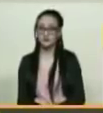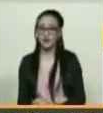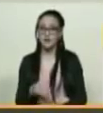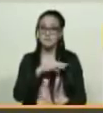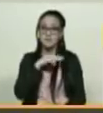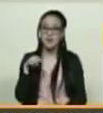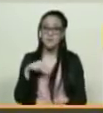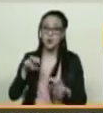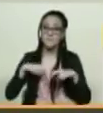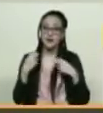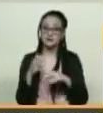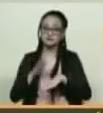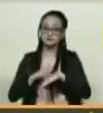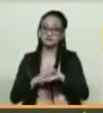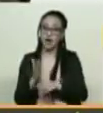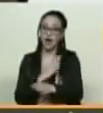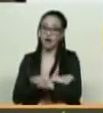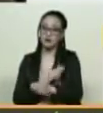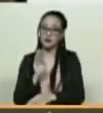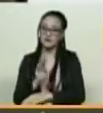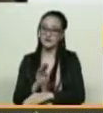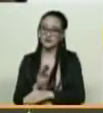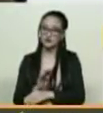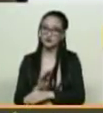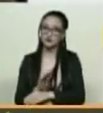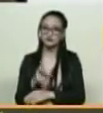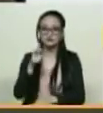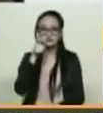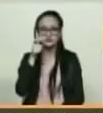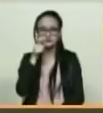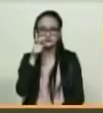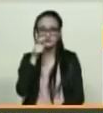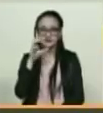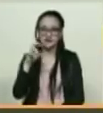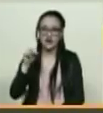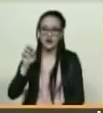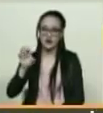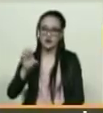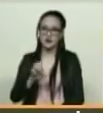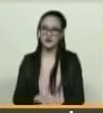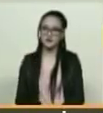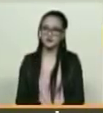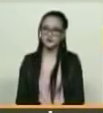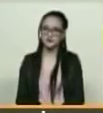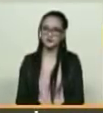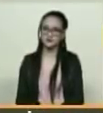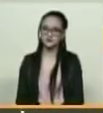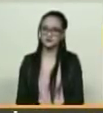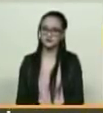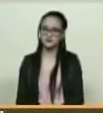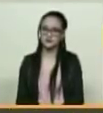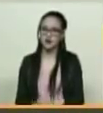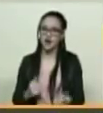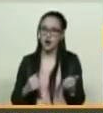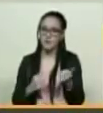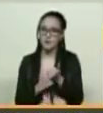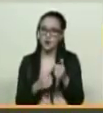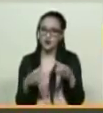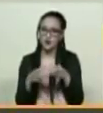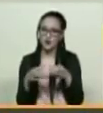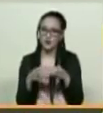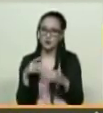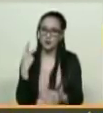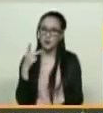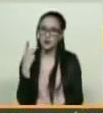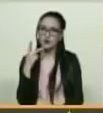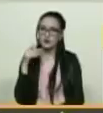adecuada notificación a los mismos y debida supervisión del Poder Electoral. Los puntos de apoyo de los factores políticos en